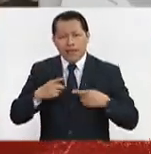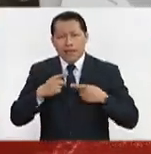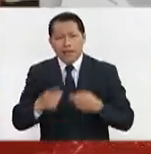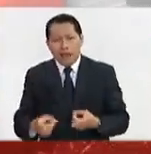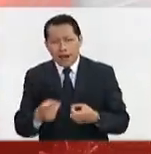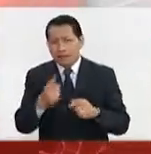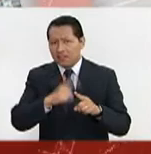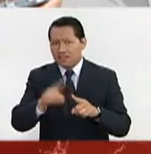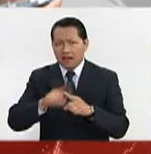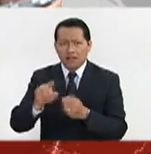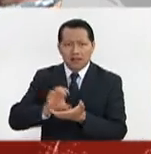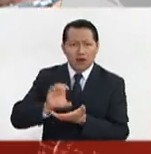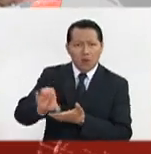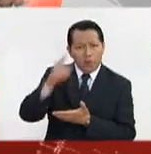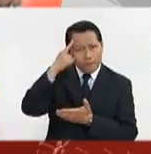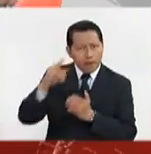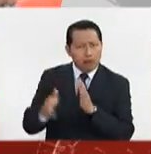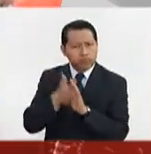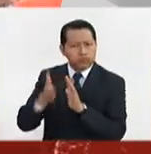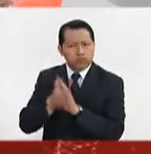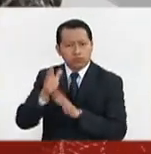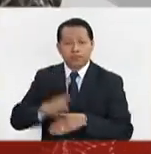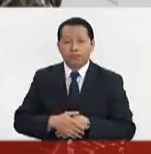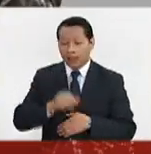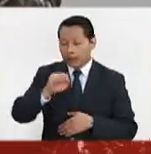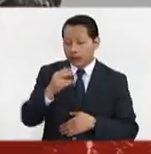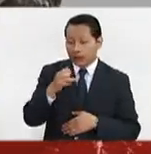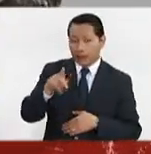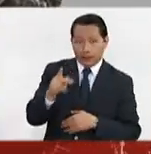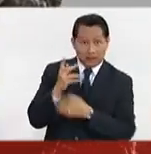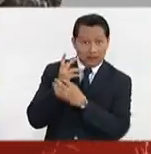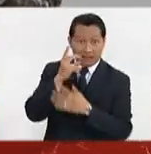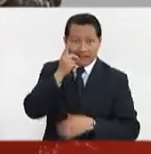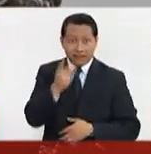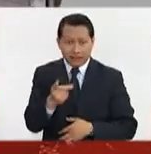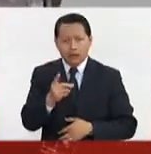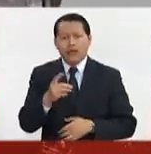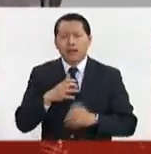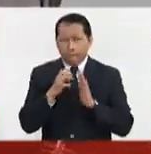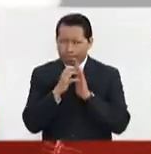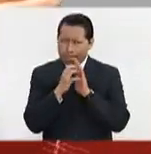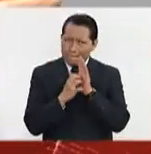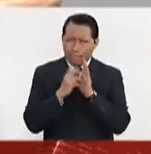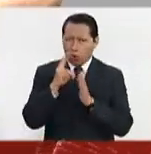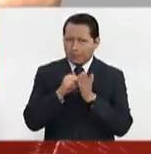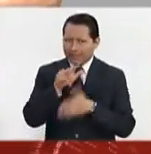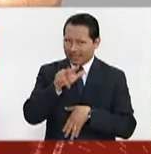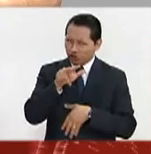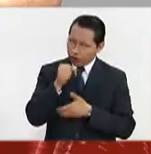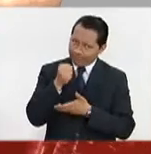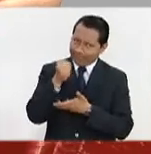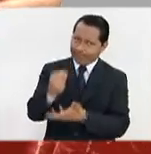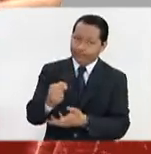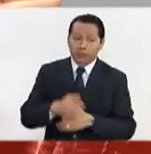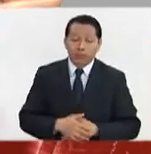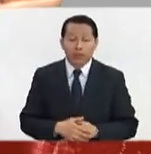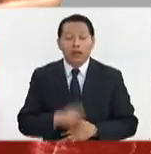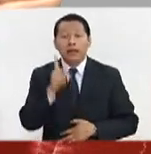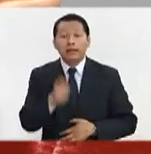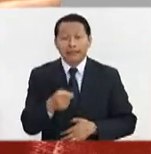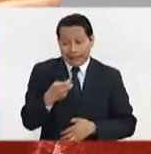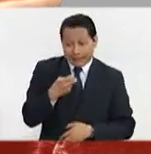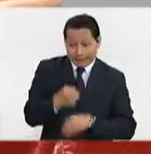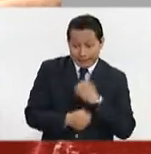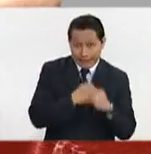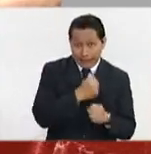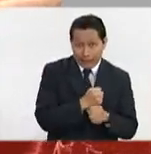reconstrucción. El secretario de Hacienda afirma que se ajustará el presupuesto para el 2018. El proceso presupuestal, no en este año,